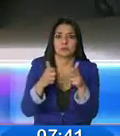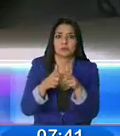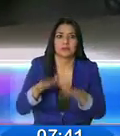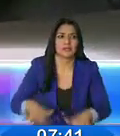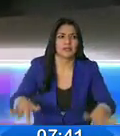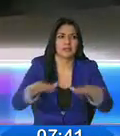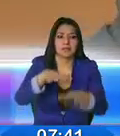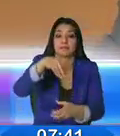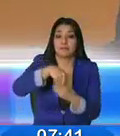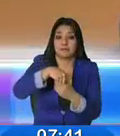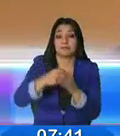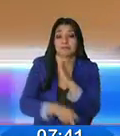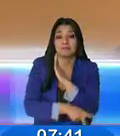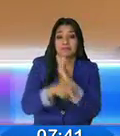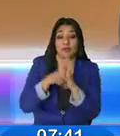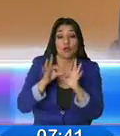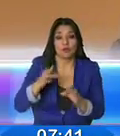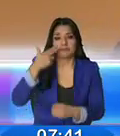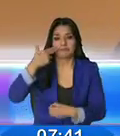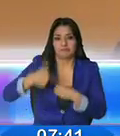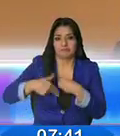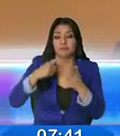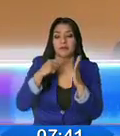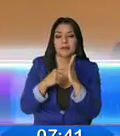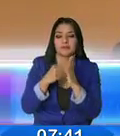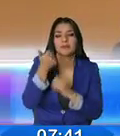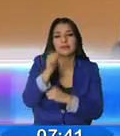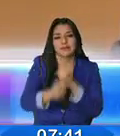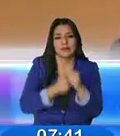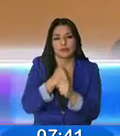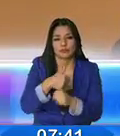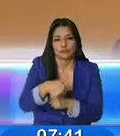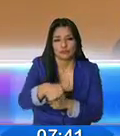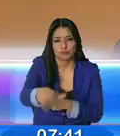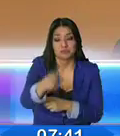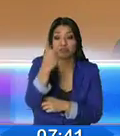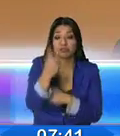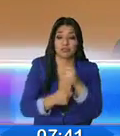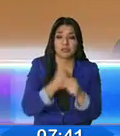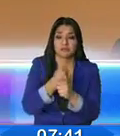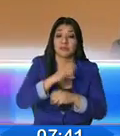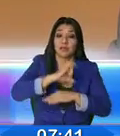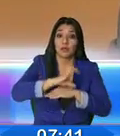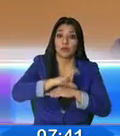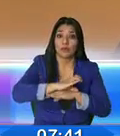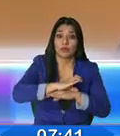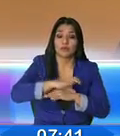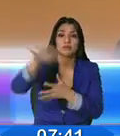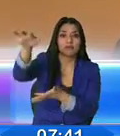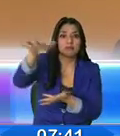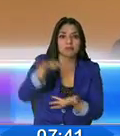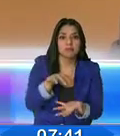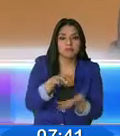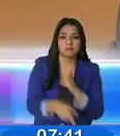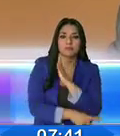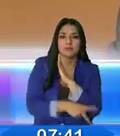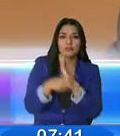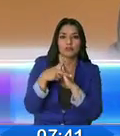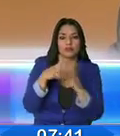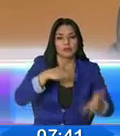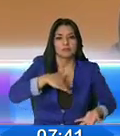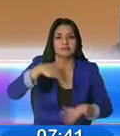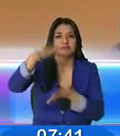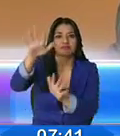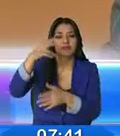de combustibles. De aquí a 10 años o 12 años, el Ecuador será importador de petróleo y será importador